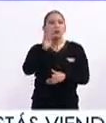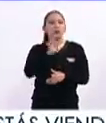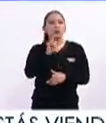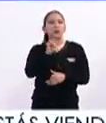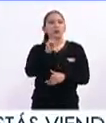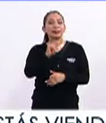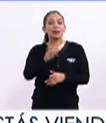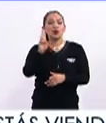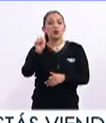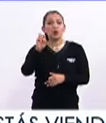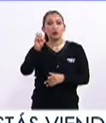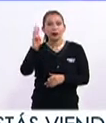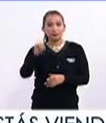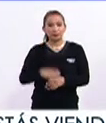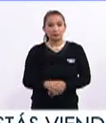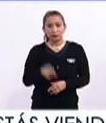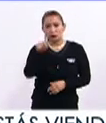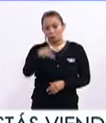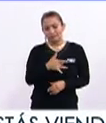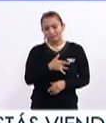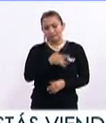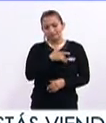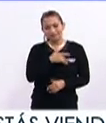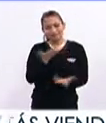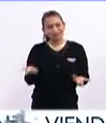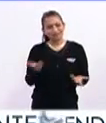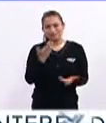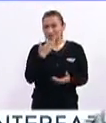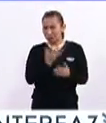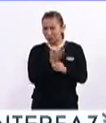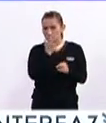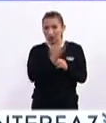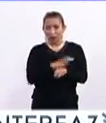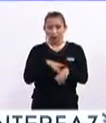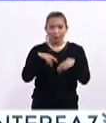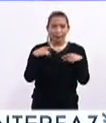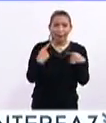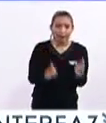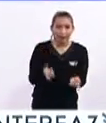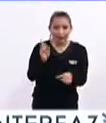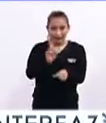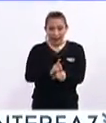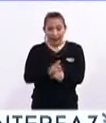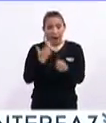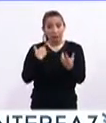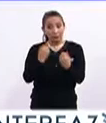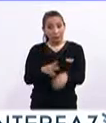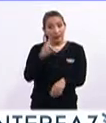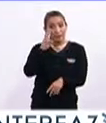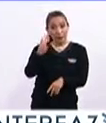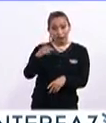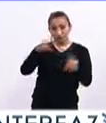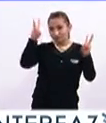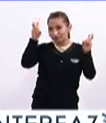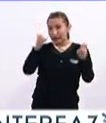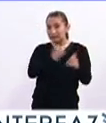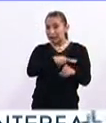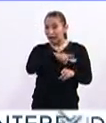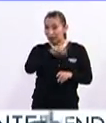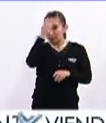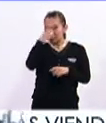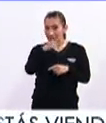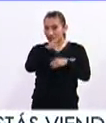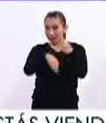UNAM. Si sientes que no tienes suficiente energía durante el día, no te pierdas nuestra sección Salud